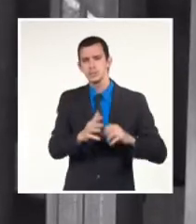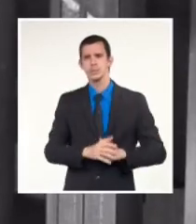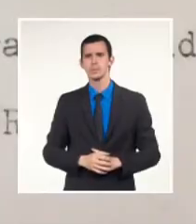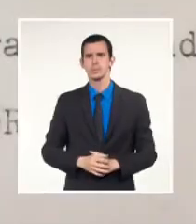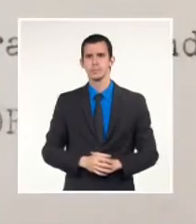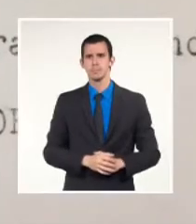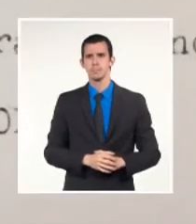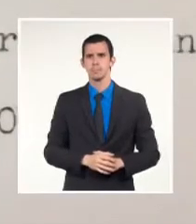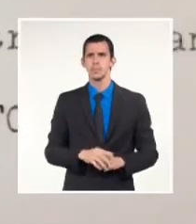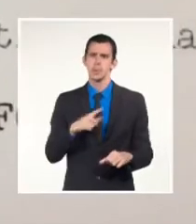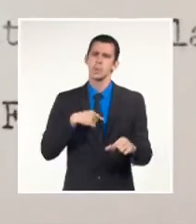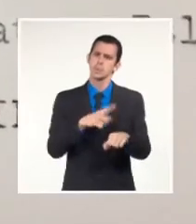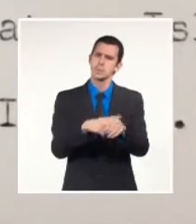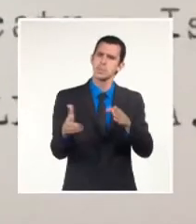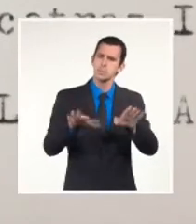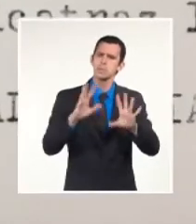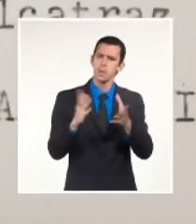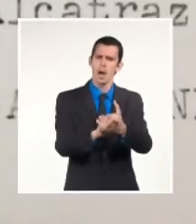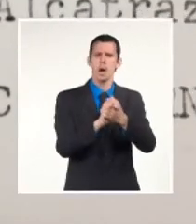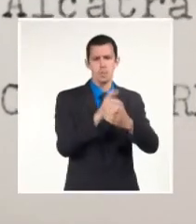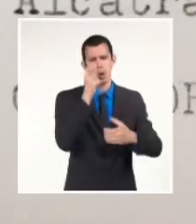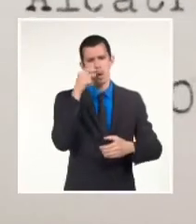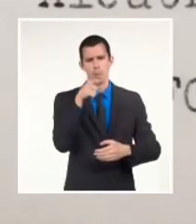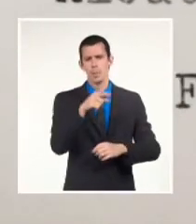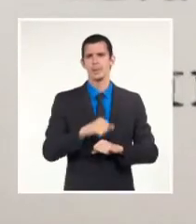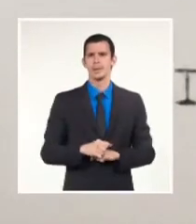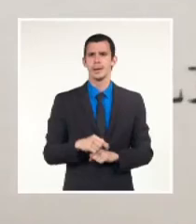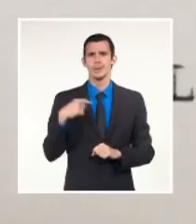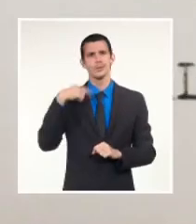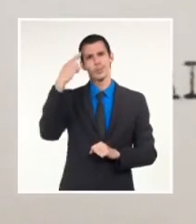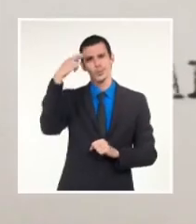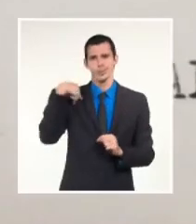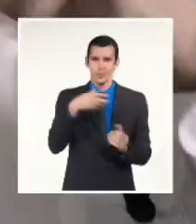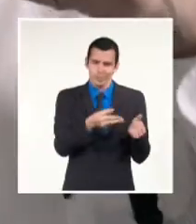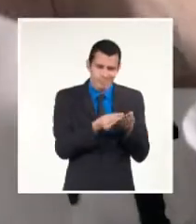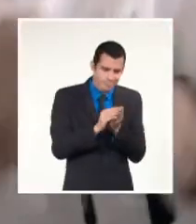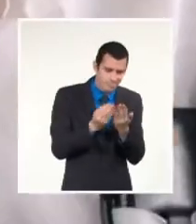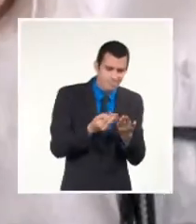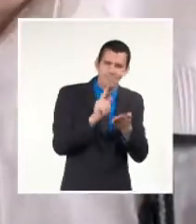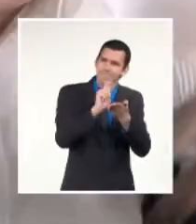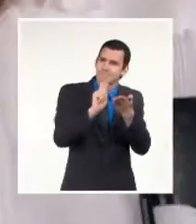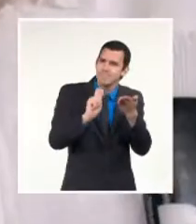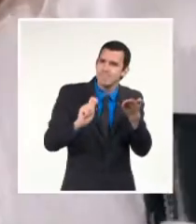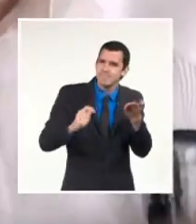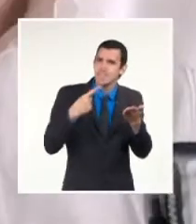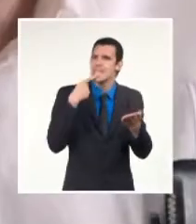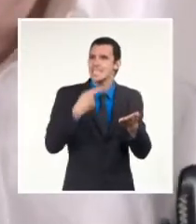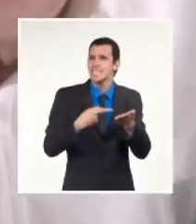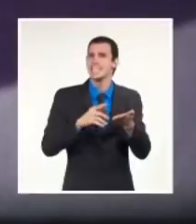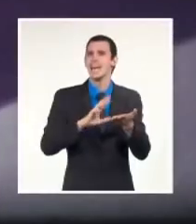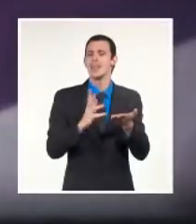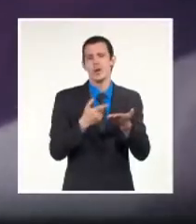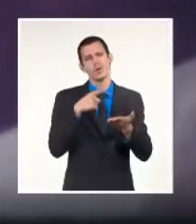Tengo hasta una cartita ahí que me escribió. En una ocasión que tuviera paciencia, que no y la tengo.